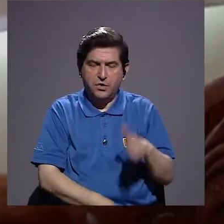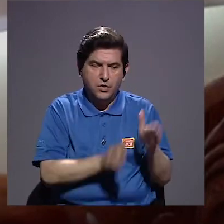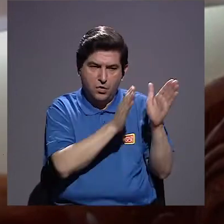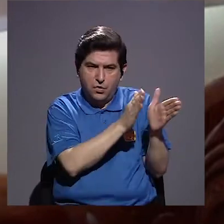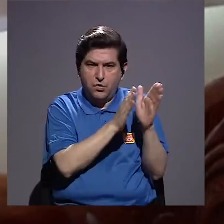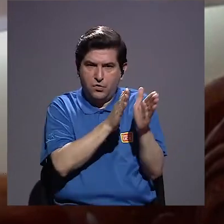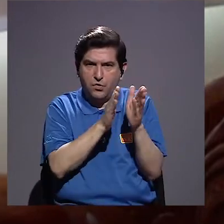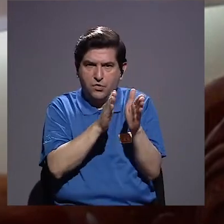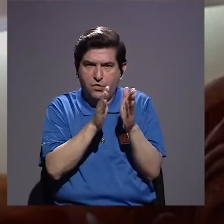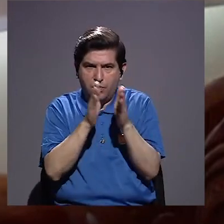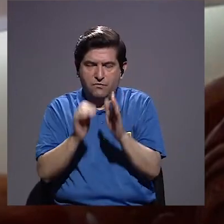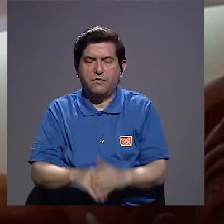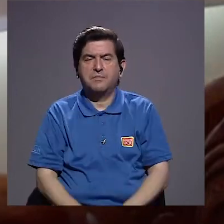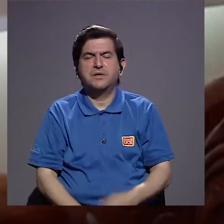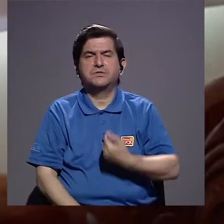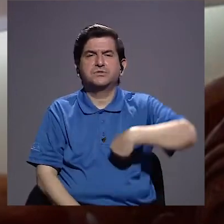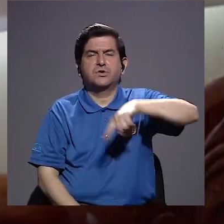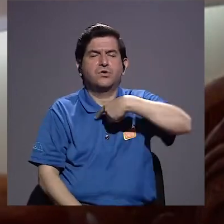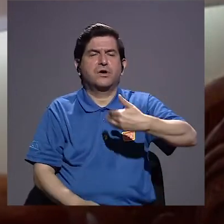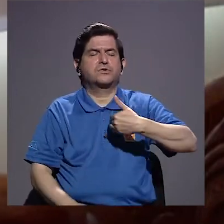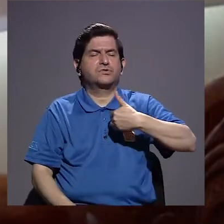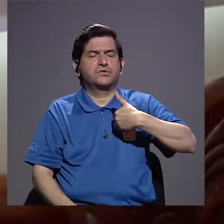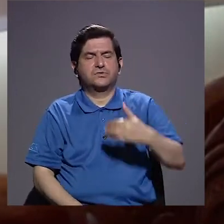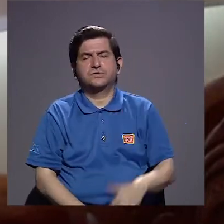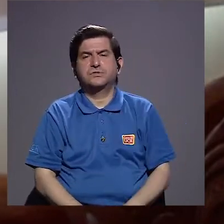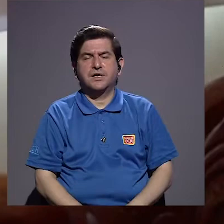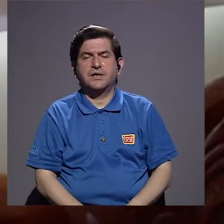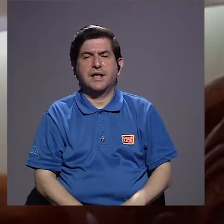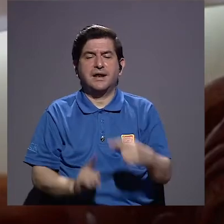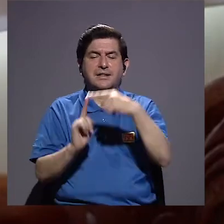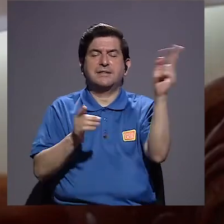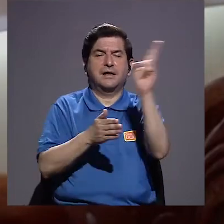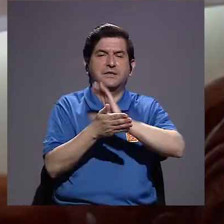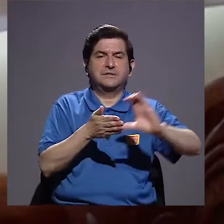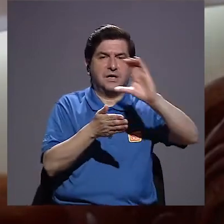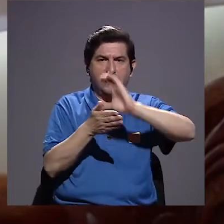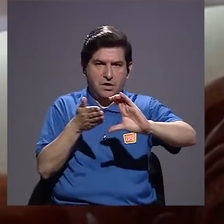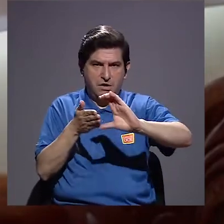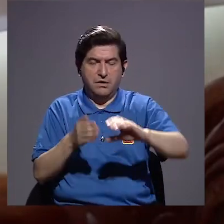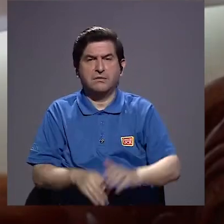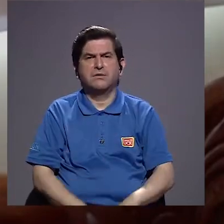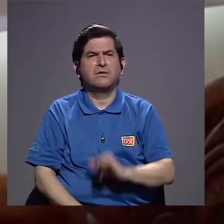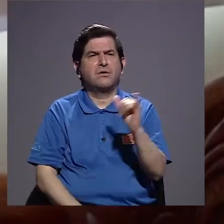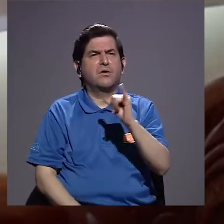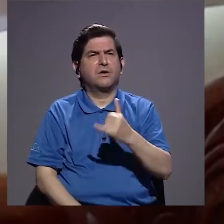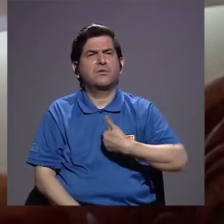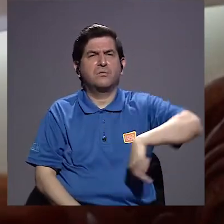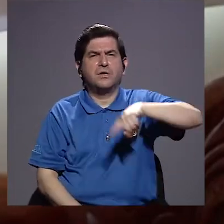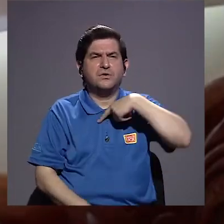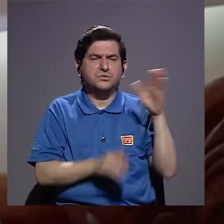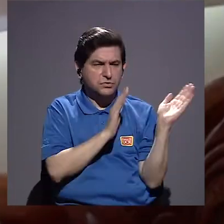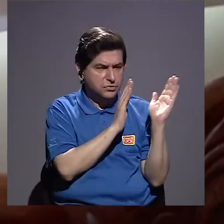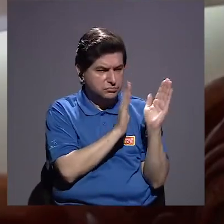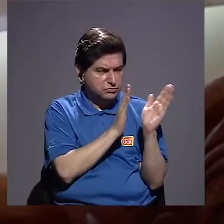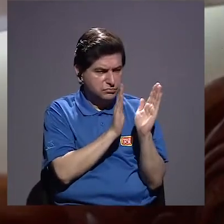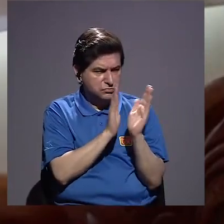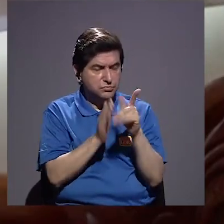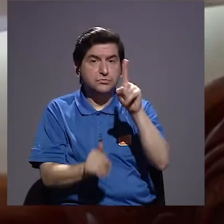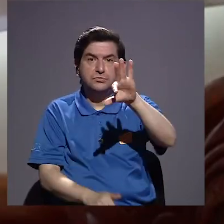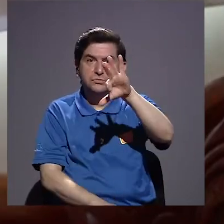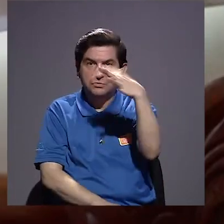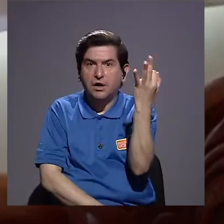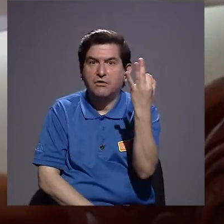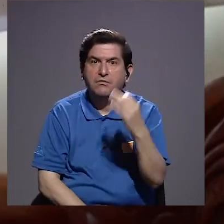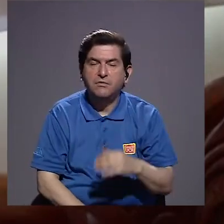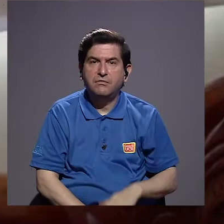la formación que traíamos, académica que traíamos del colegio, y también irnos preparando de